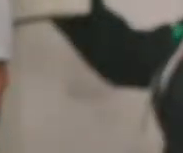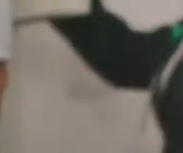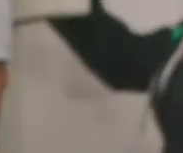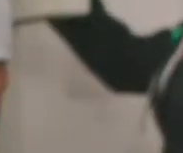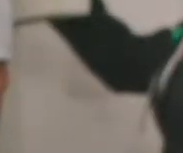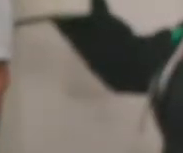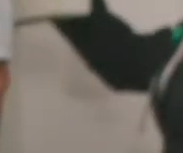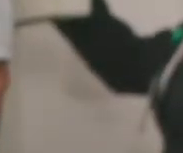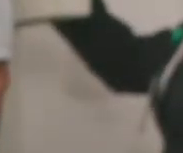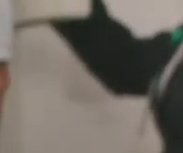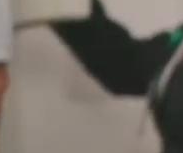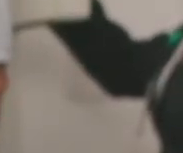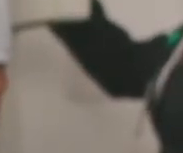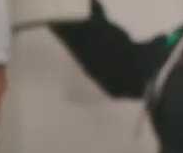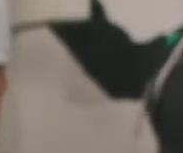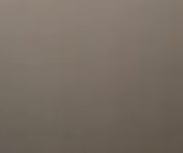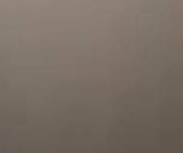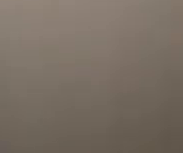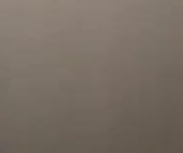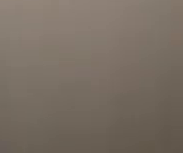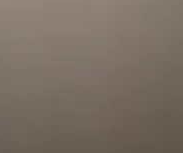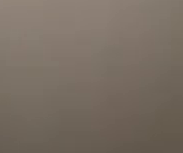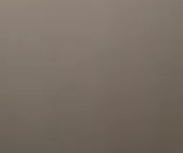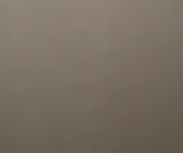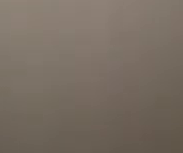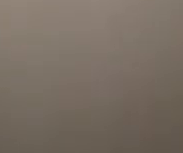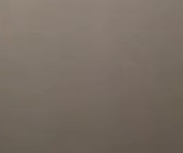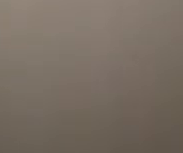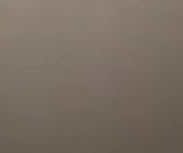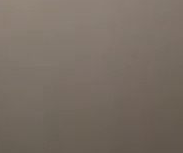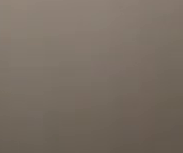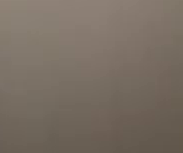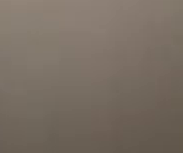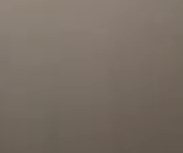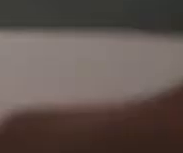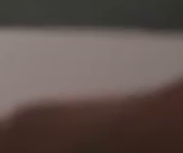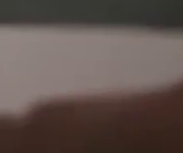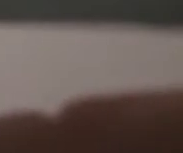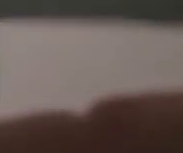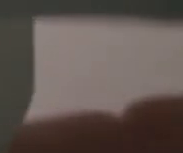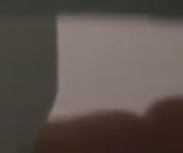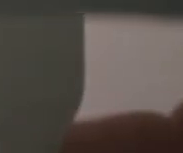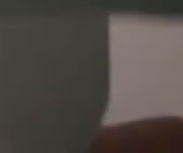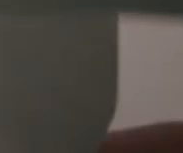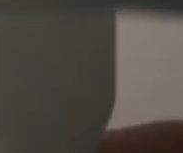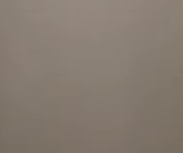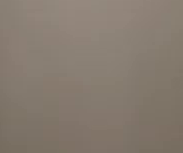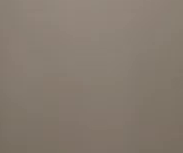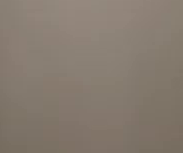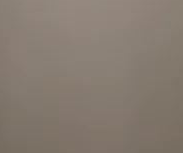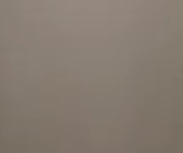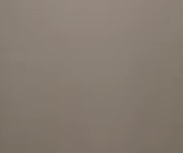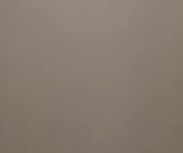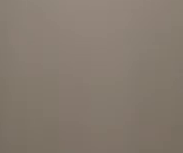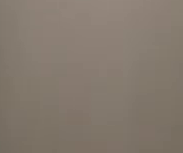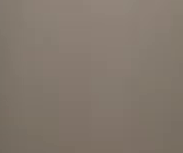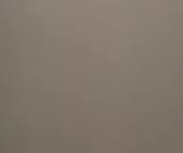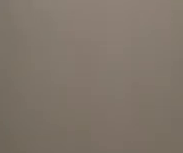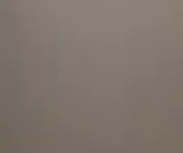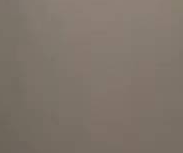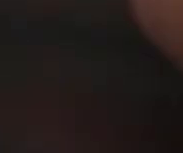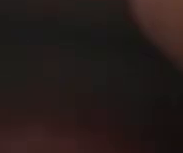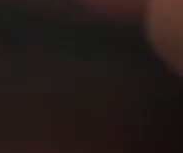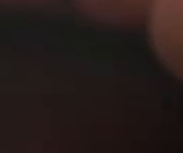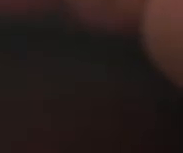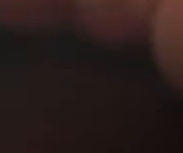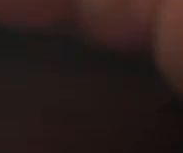Cuídate del COVID-19 si tienes obesidad. Acude a tu unidad médica para saber si tu peso pone en riesgo tu salud. Con obesidad, el riesgo de